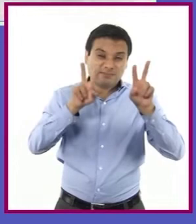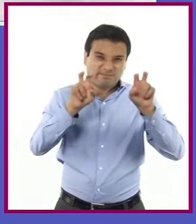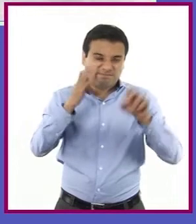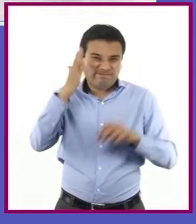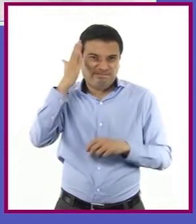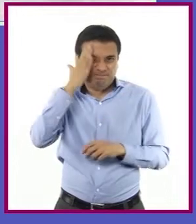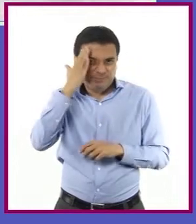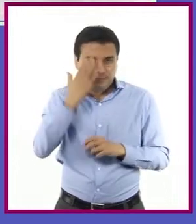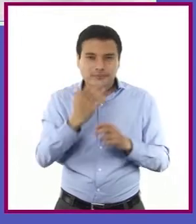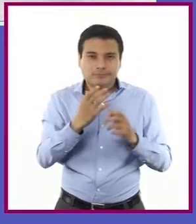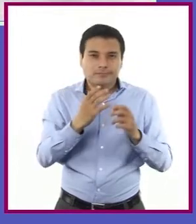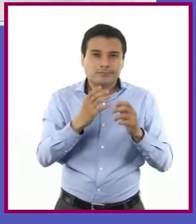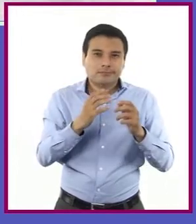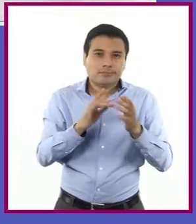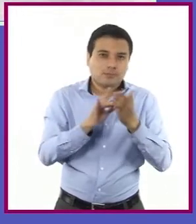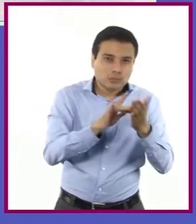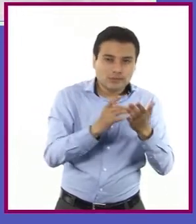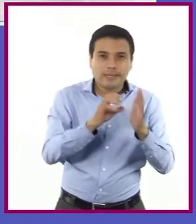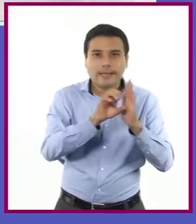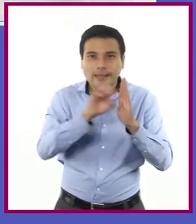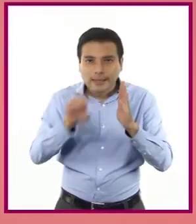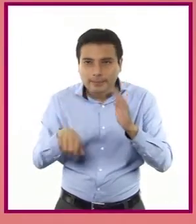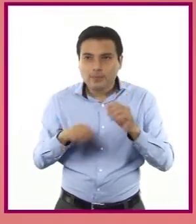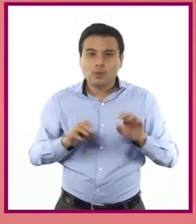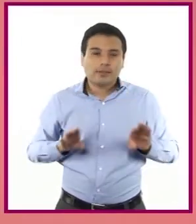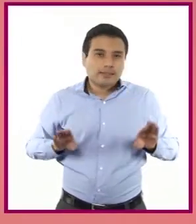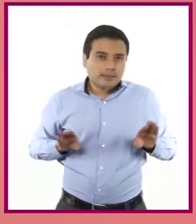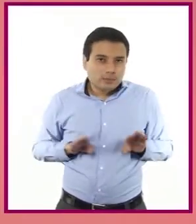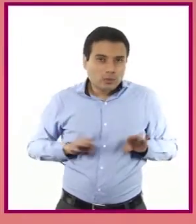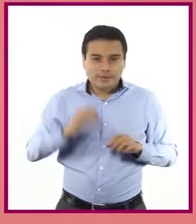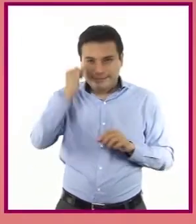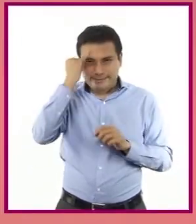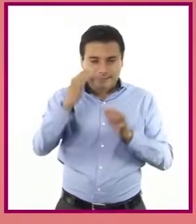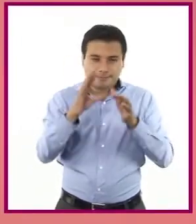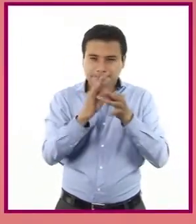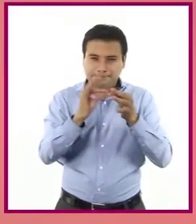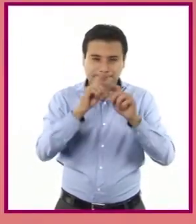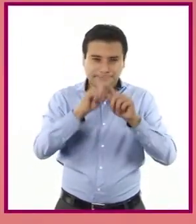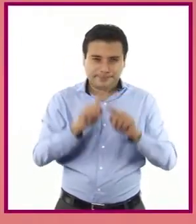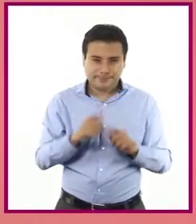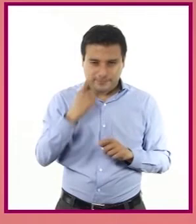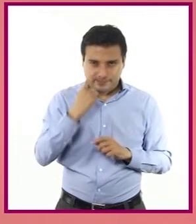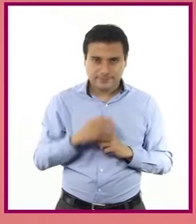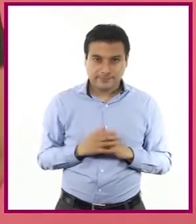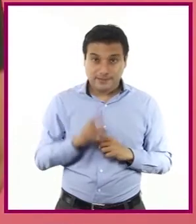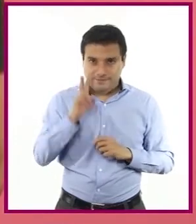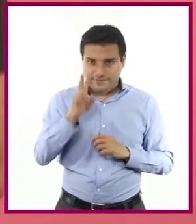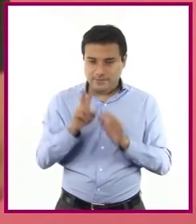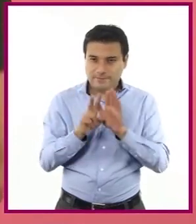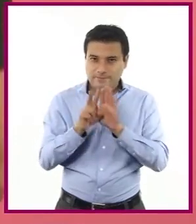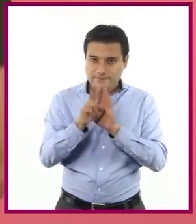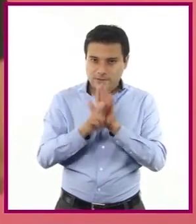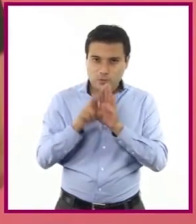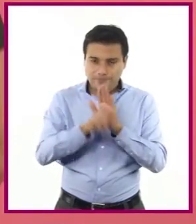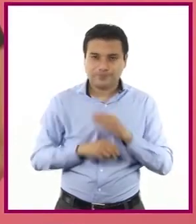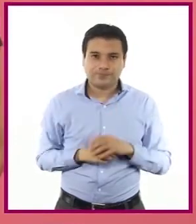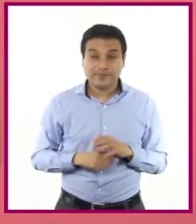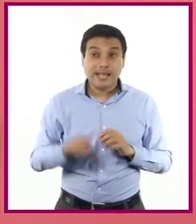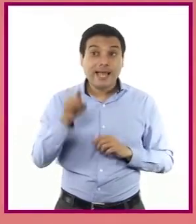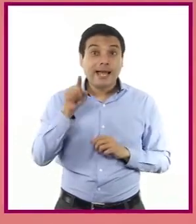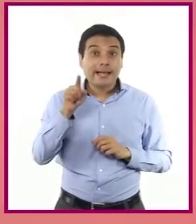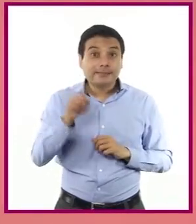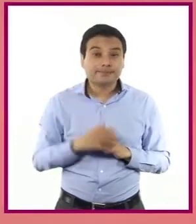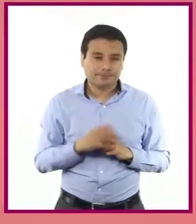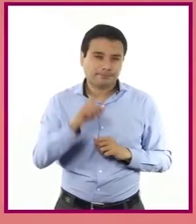ejemplos, descripciones o ideas. Para que nos quede más claro, veamos el siguiente video en el que